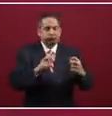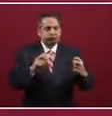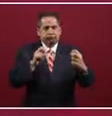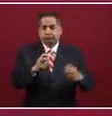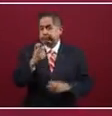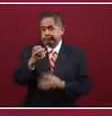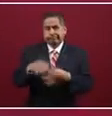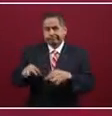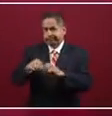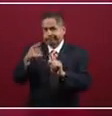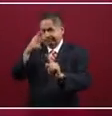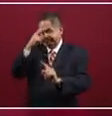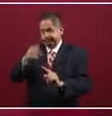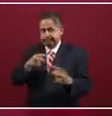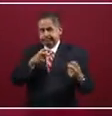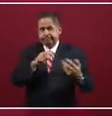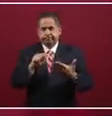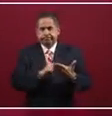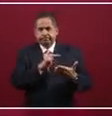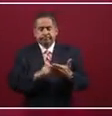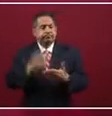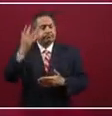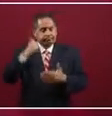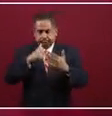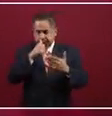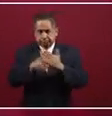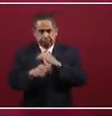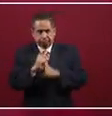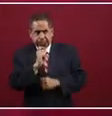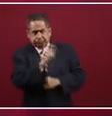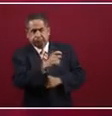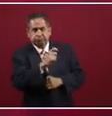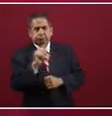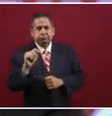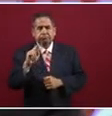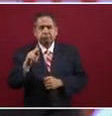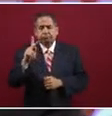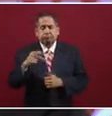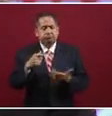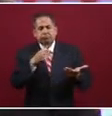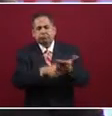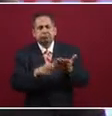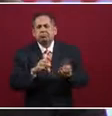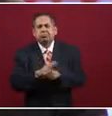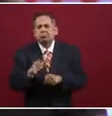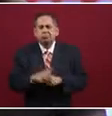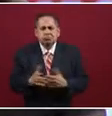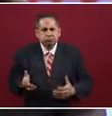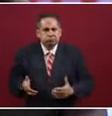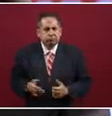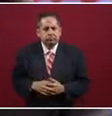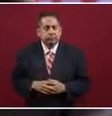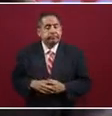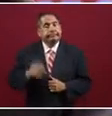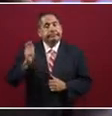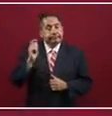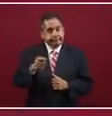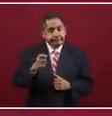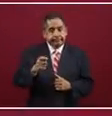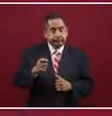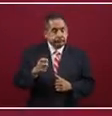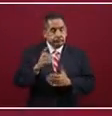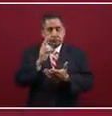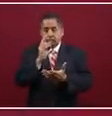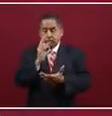de México, que se mandó en una carta al presidente Trump, que es cuál, que la